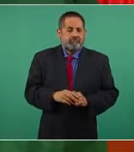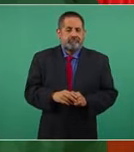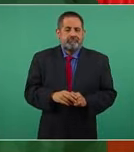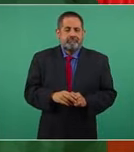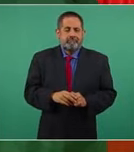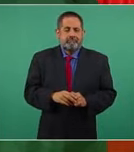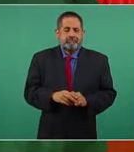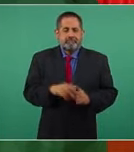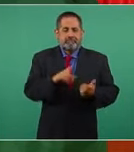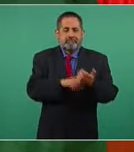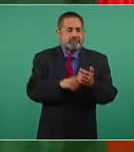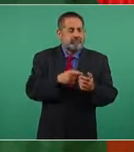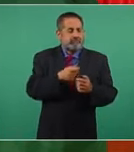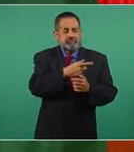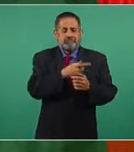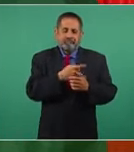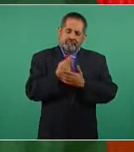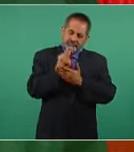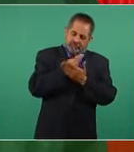los moneros,